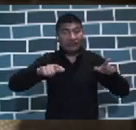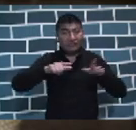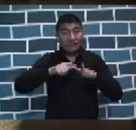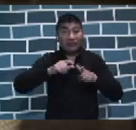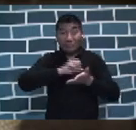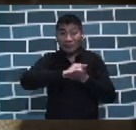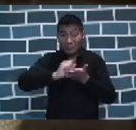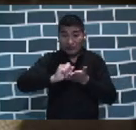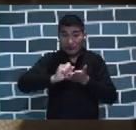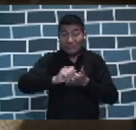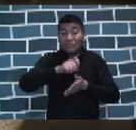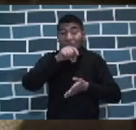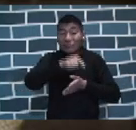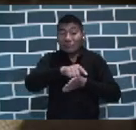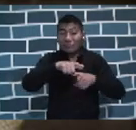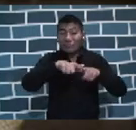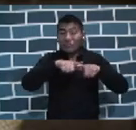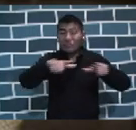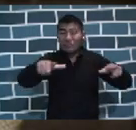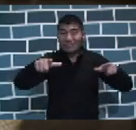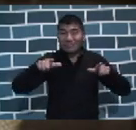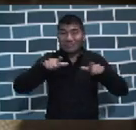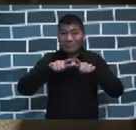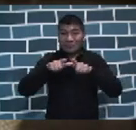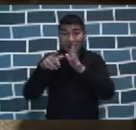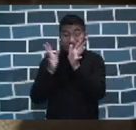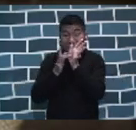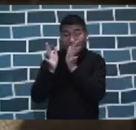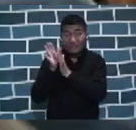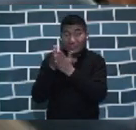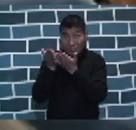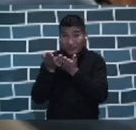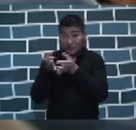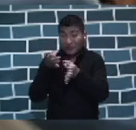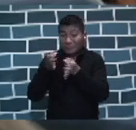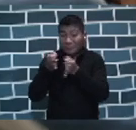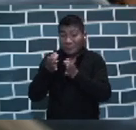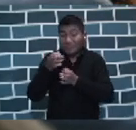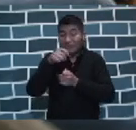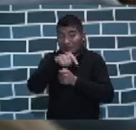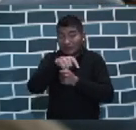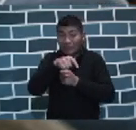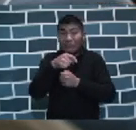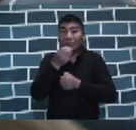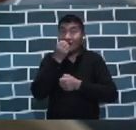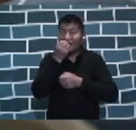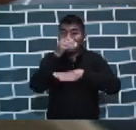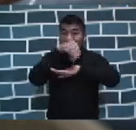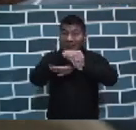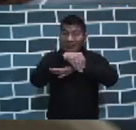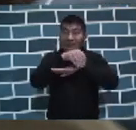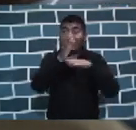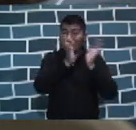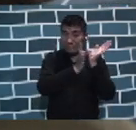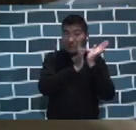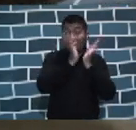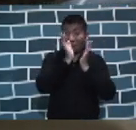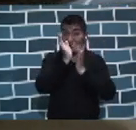es en este lugar que dice el evangelio de hoy durante la cena jesús